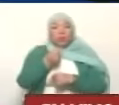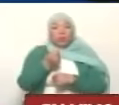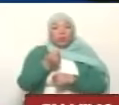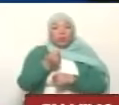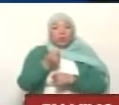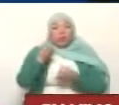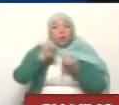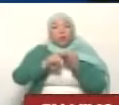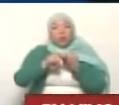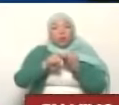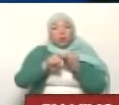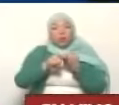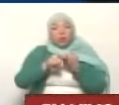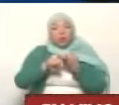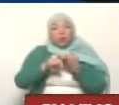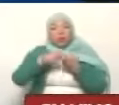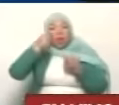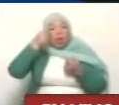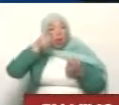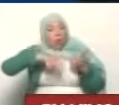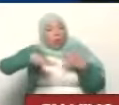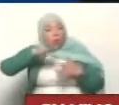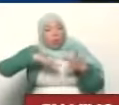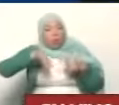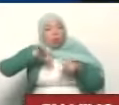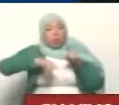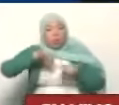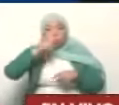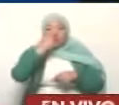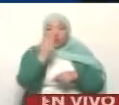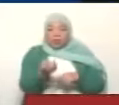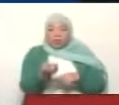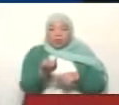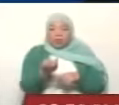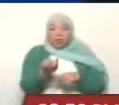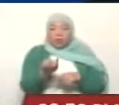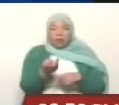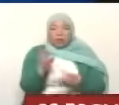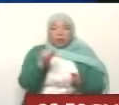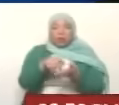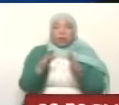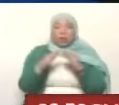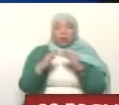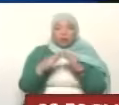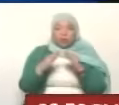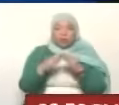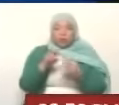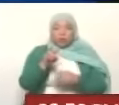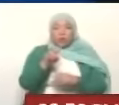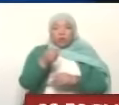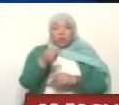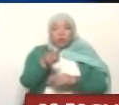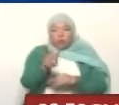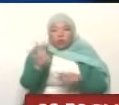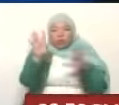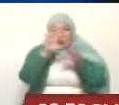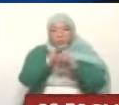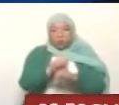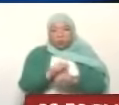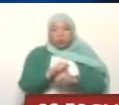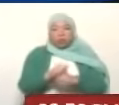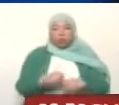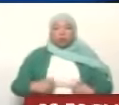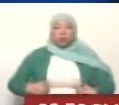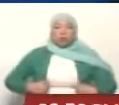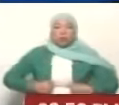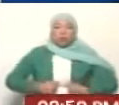Sile y yo estábamos por ahí haciendo diligencias, cosas, visitas. Y llegamos a la casa como a las 12 de la noche, ¿verdad? Y